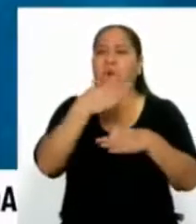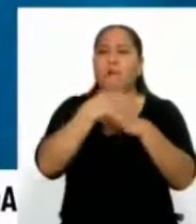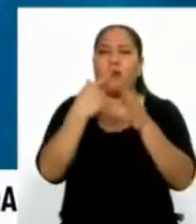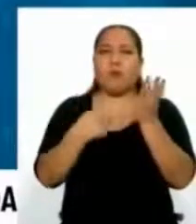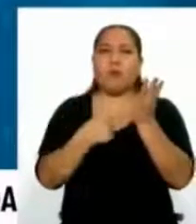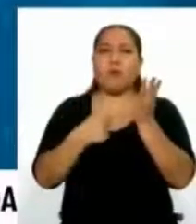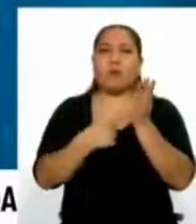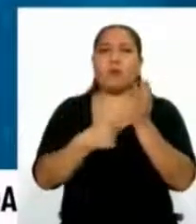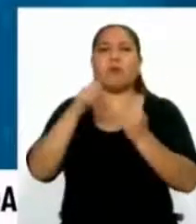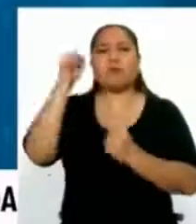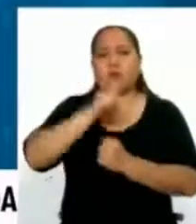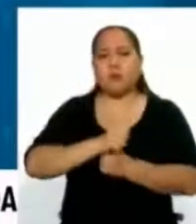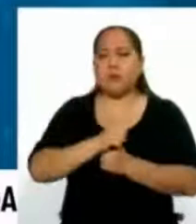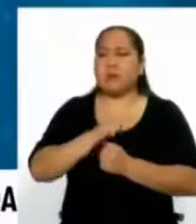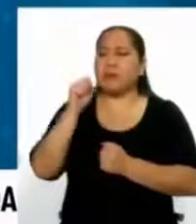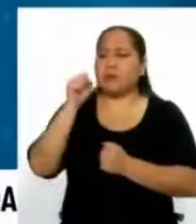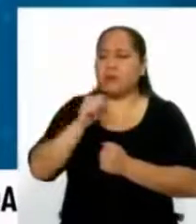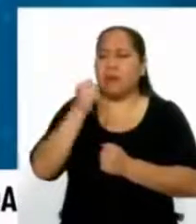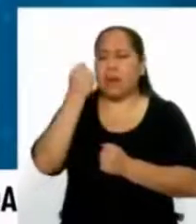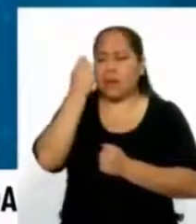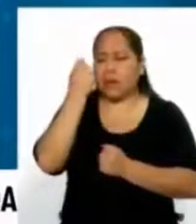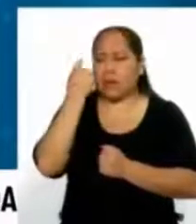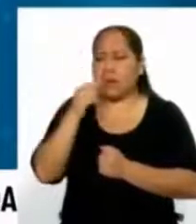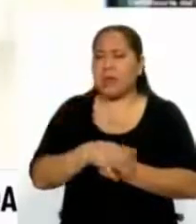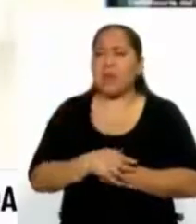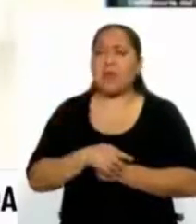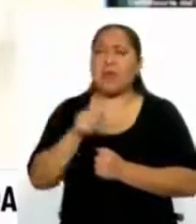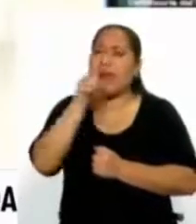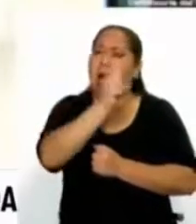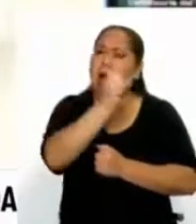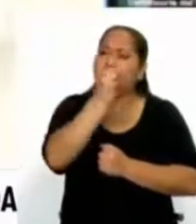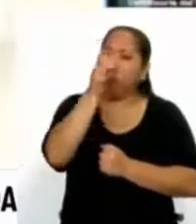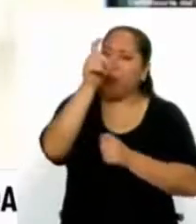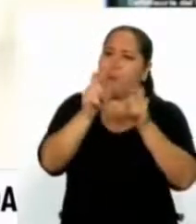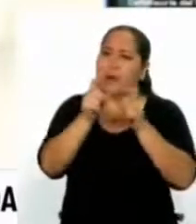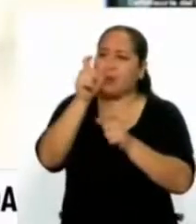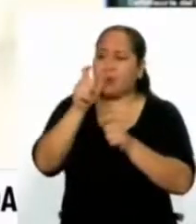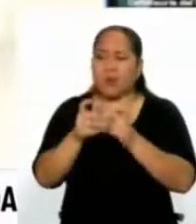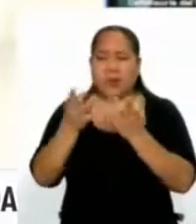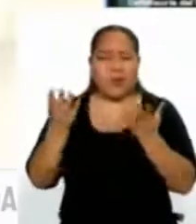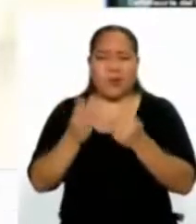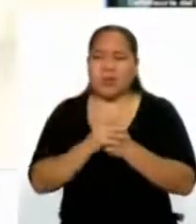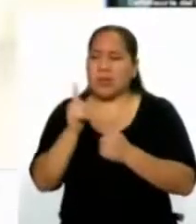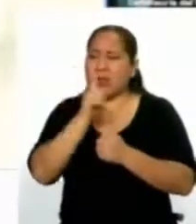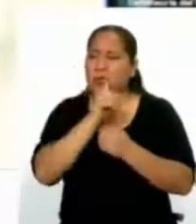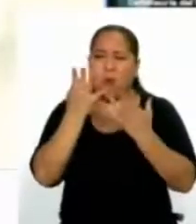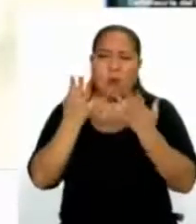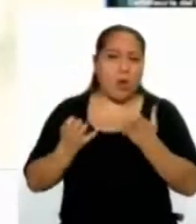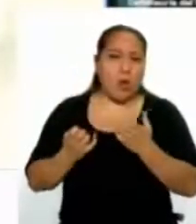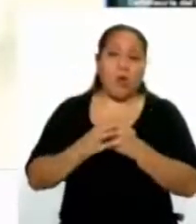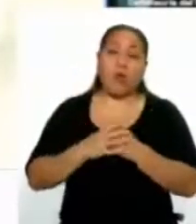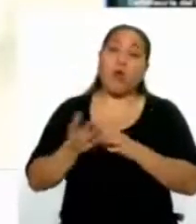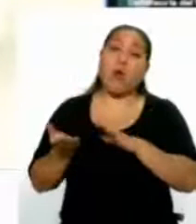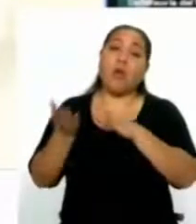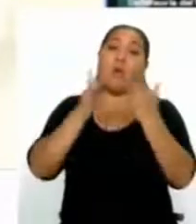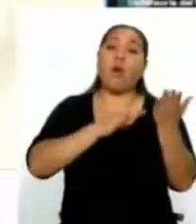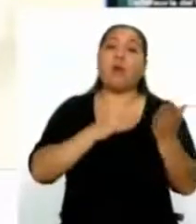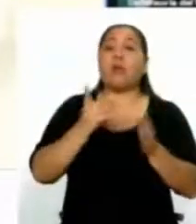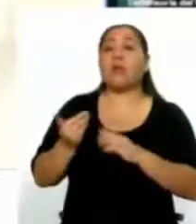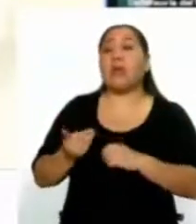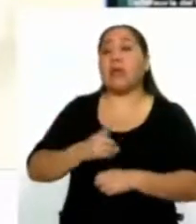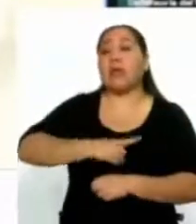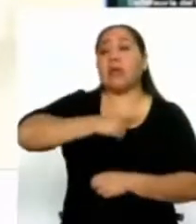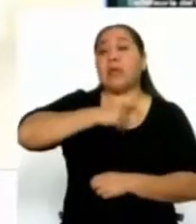técnico. Expresó su respeto a quienes opinan en contra de la muerte digna. Siempre he dicho que respeto las creencias de